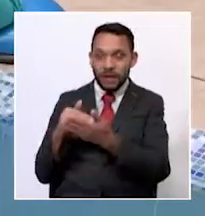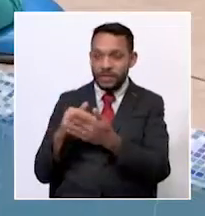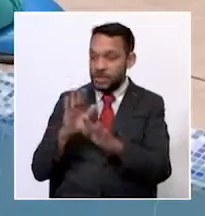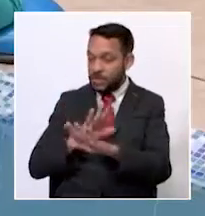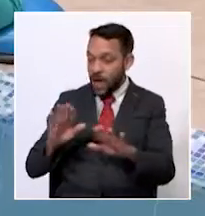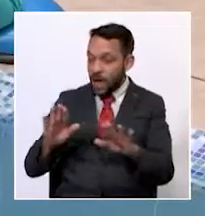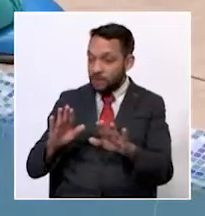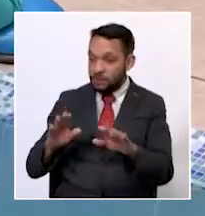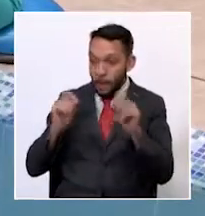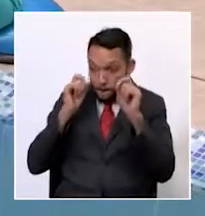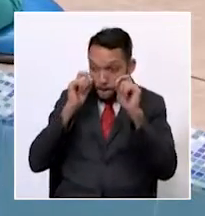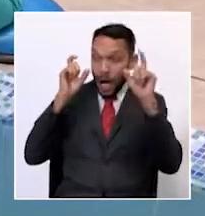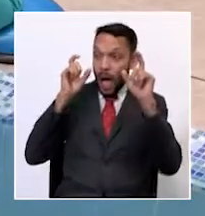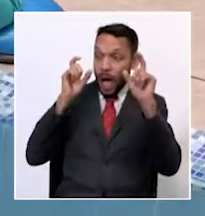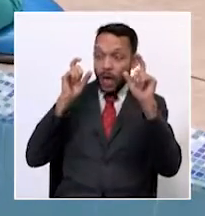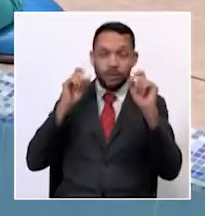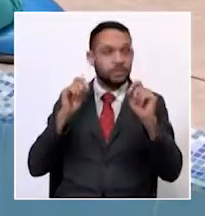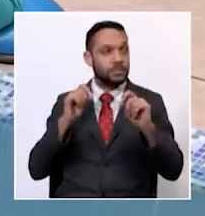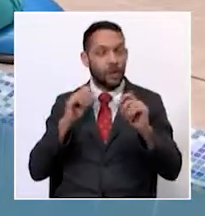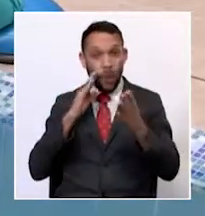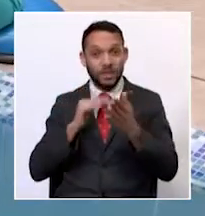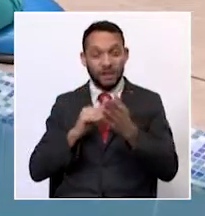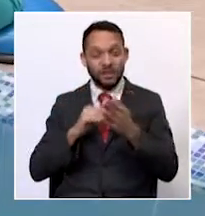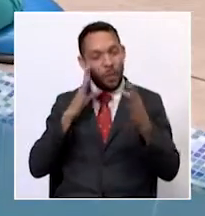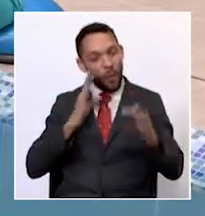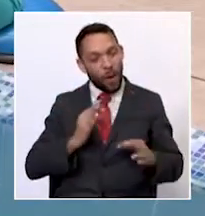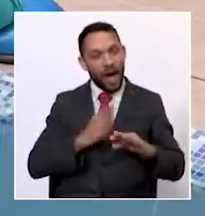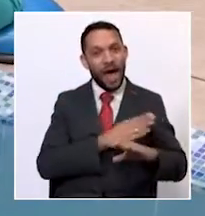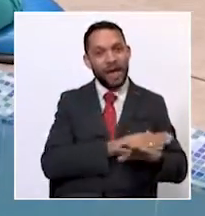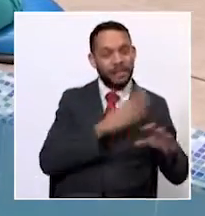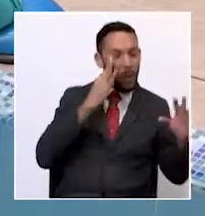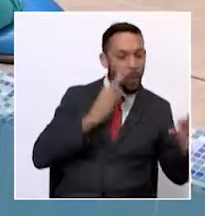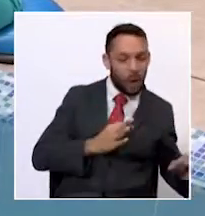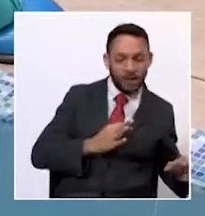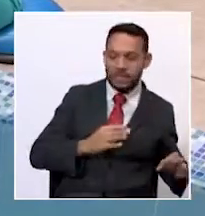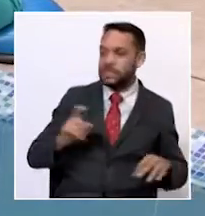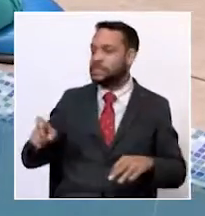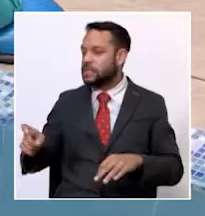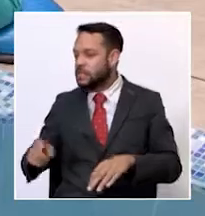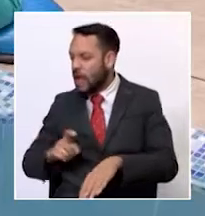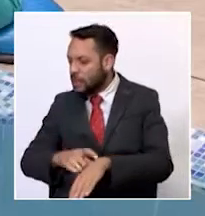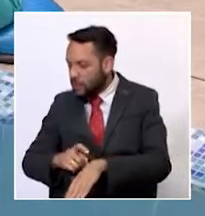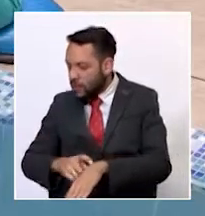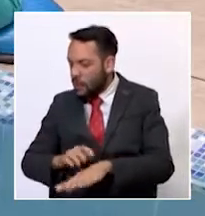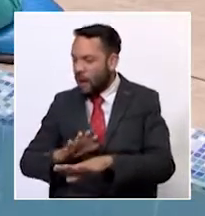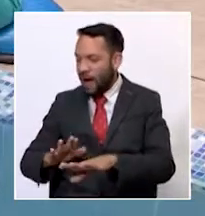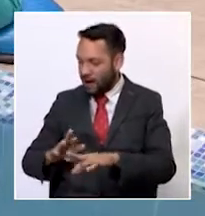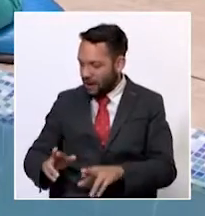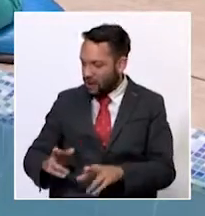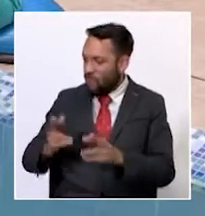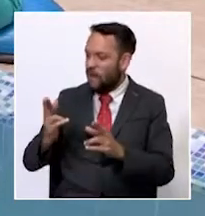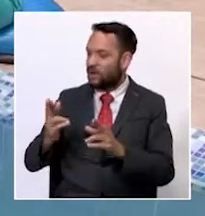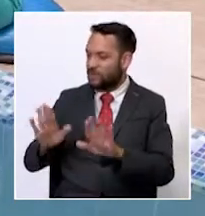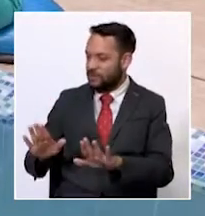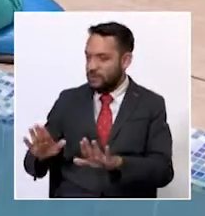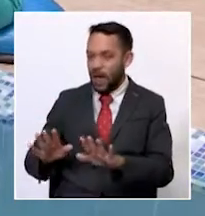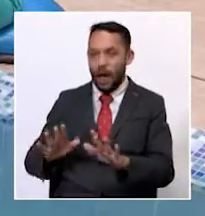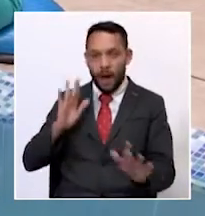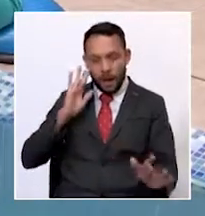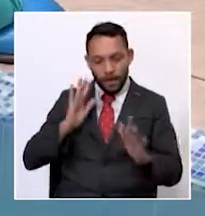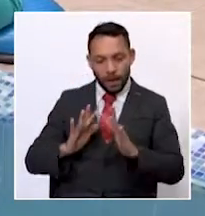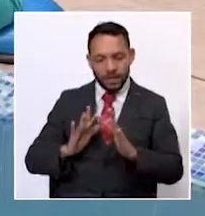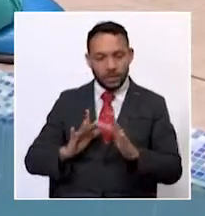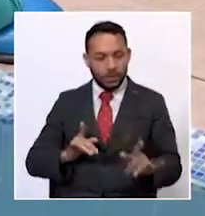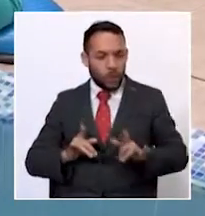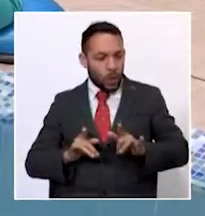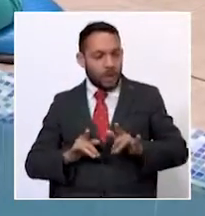de, de meditación profunda, de relajación, requieren un tiempo para recuperarse. Muchas personas se conectan con alguna